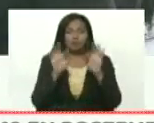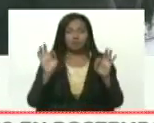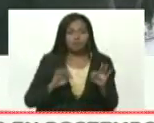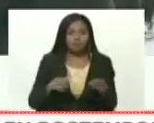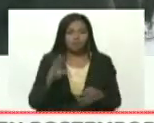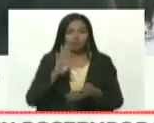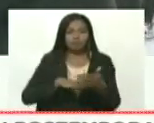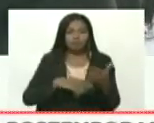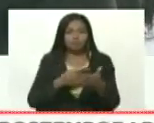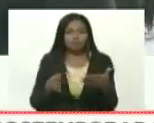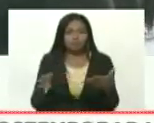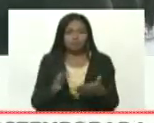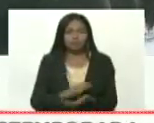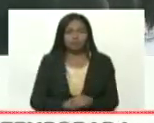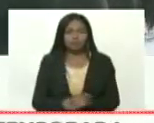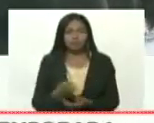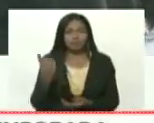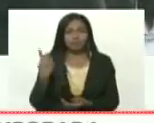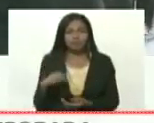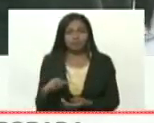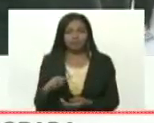matemática tiene